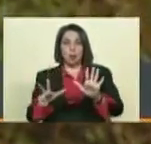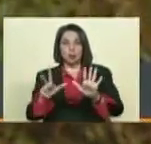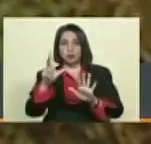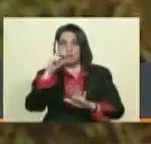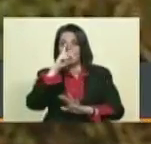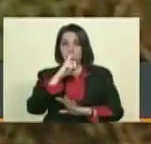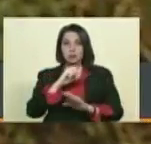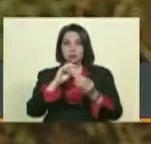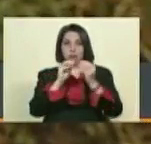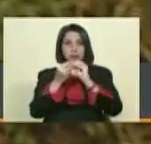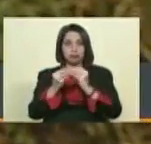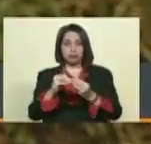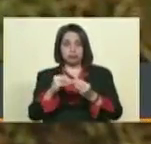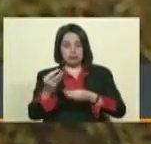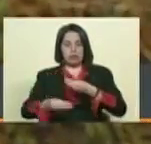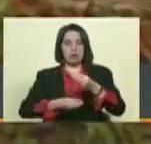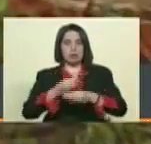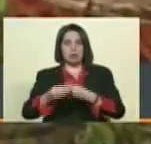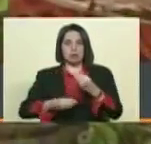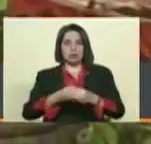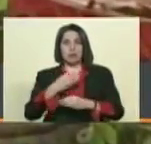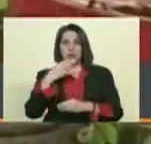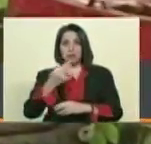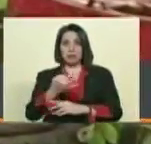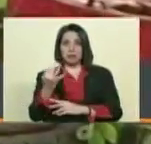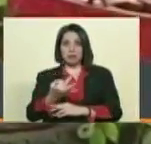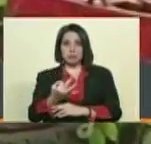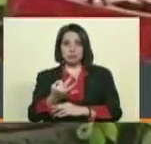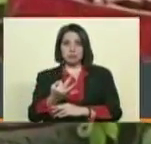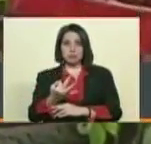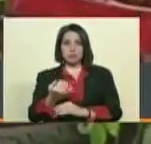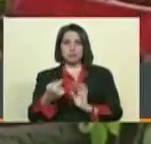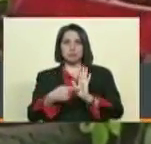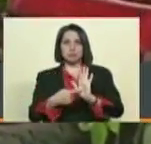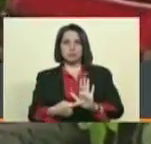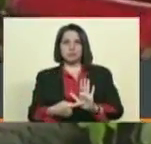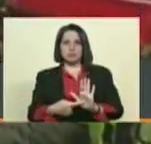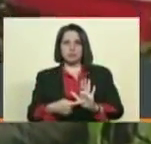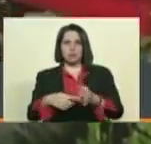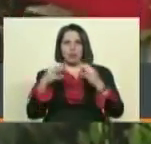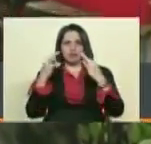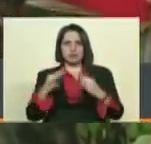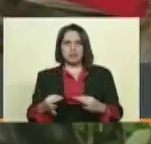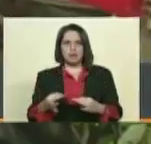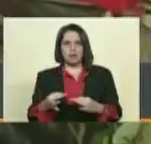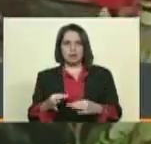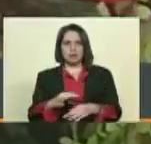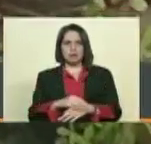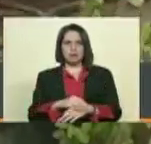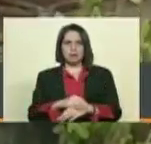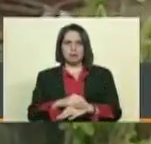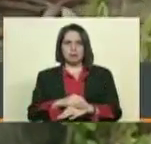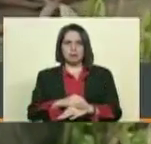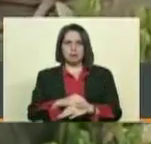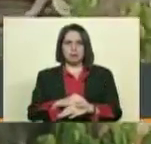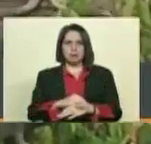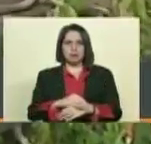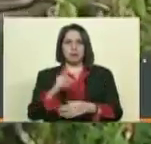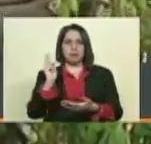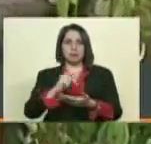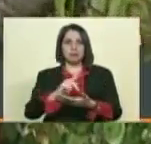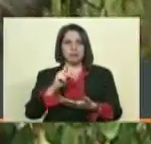ya ejecutándose y verdaderamente aquí estamos oficiales que